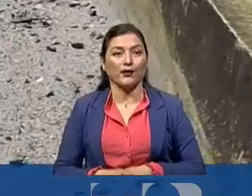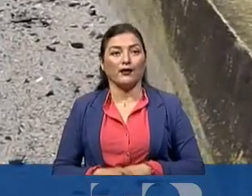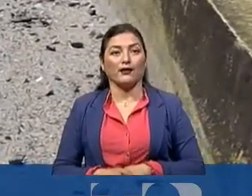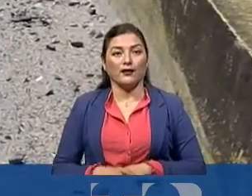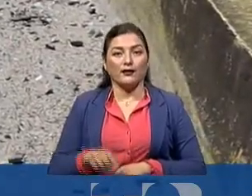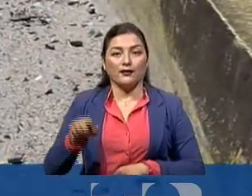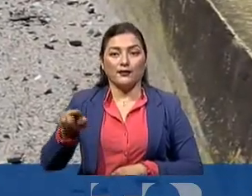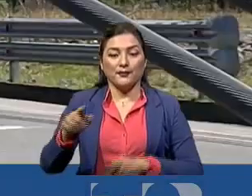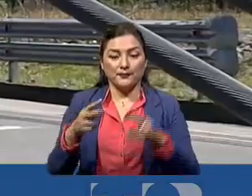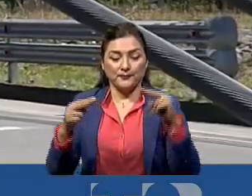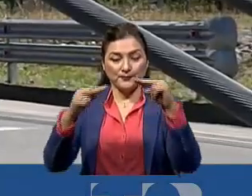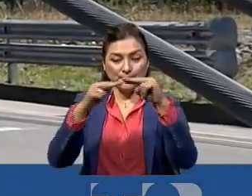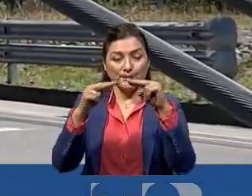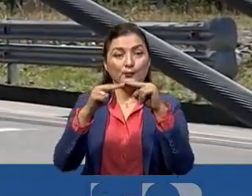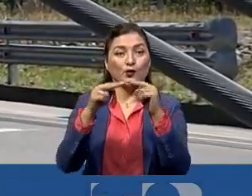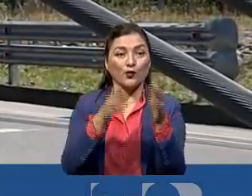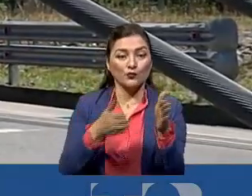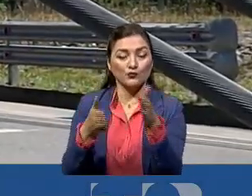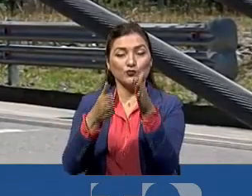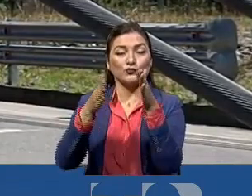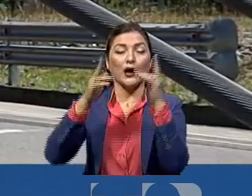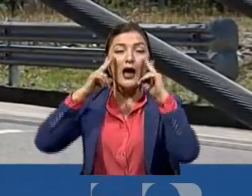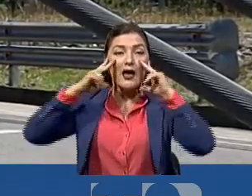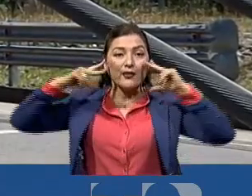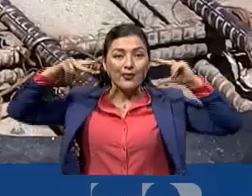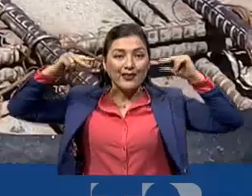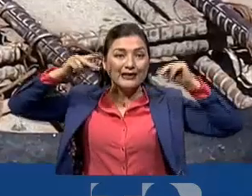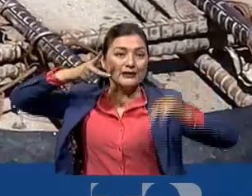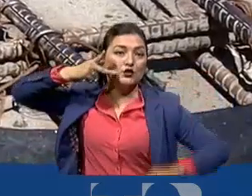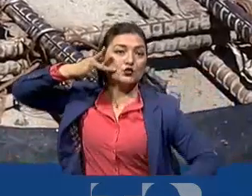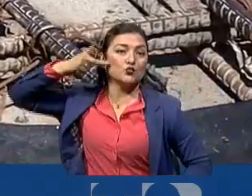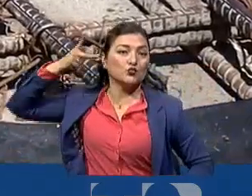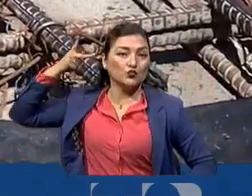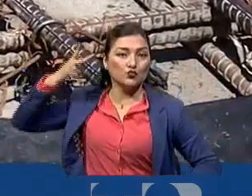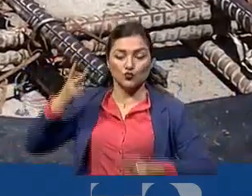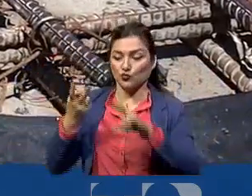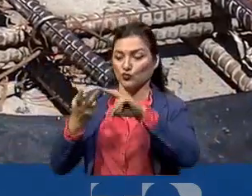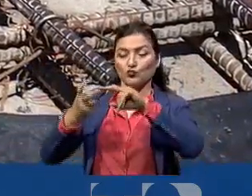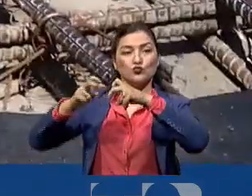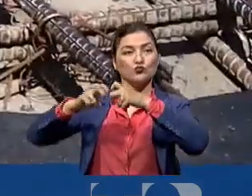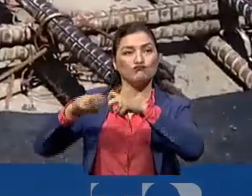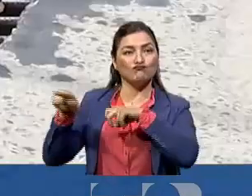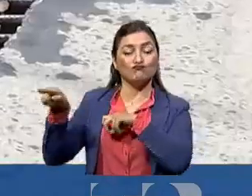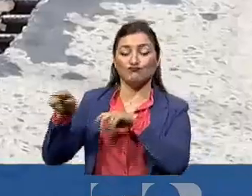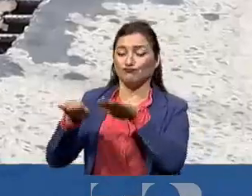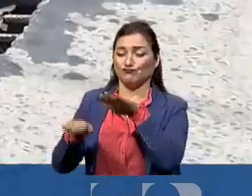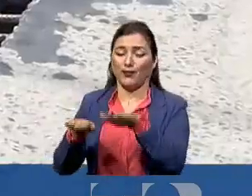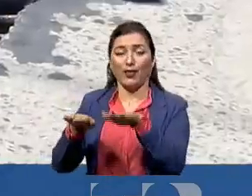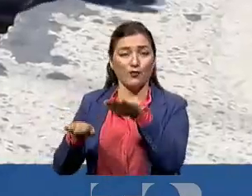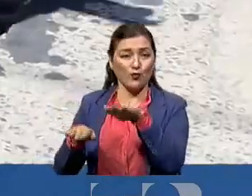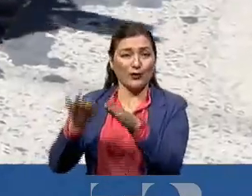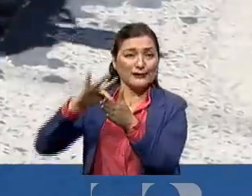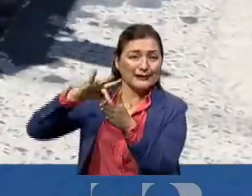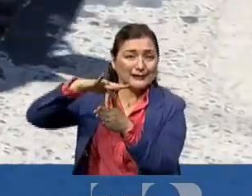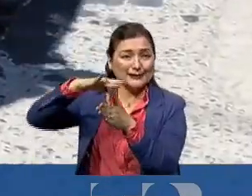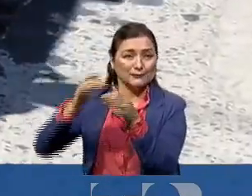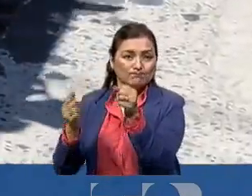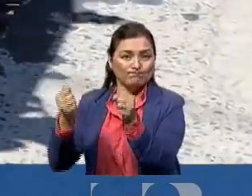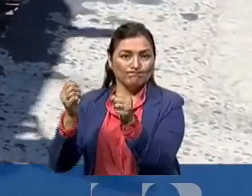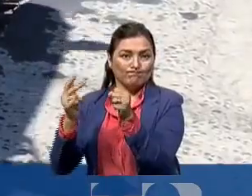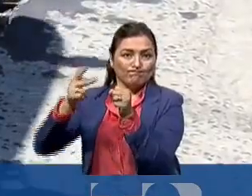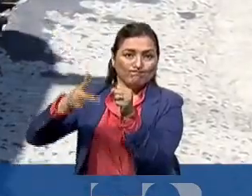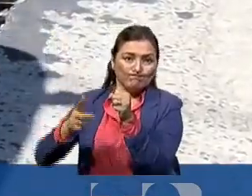kilómetro 5 en la ruta tiene el puyo continúan presentando problemas y se constituyen en un verdadero peligro al momento de